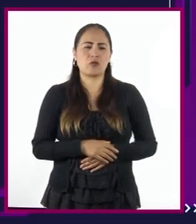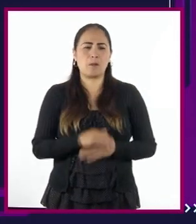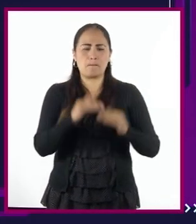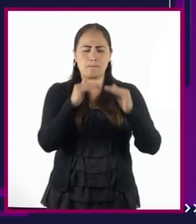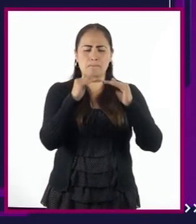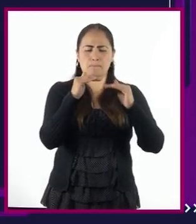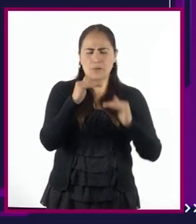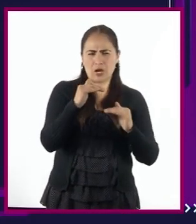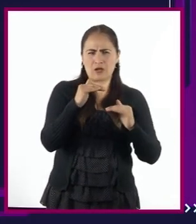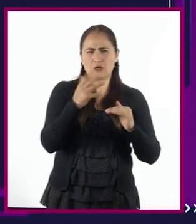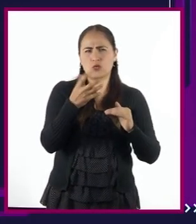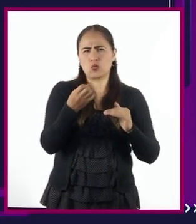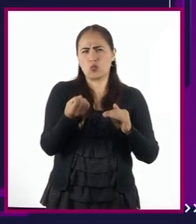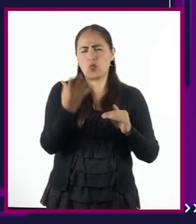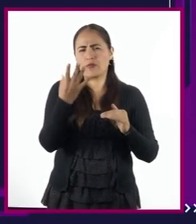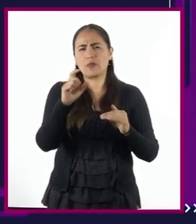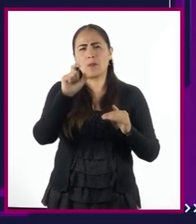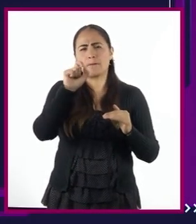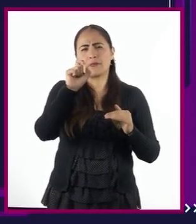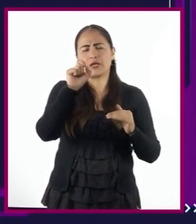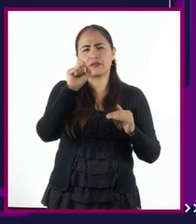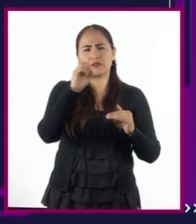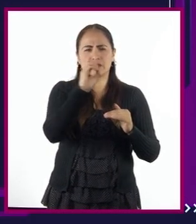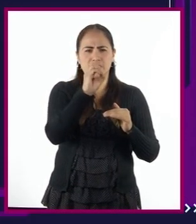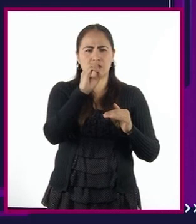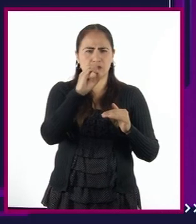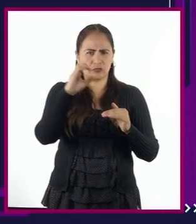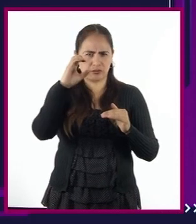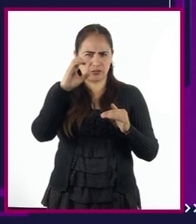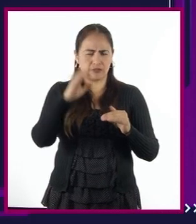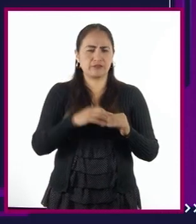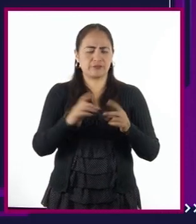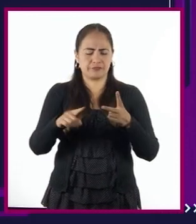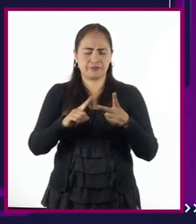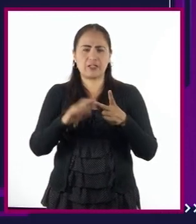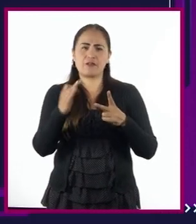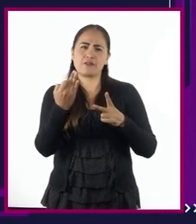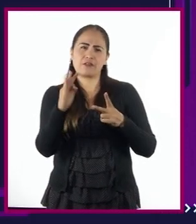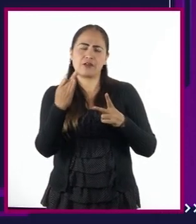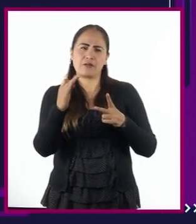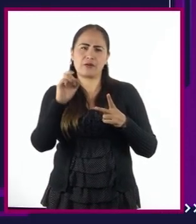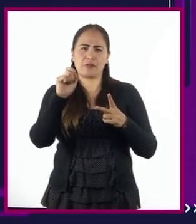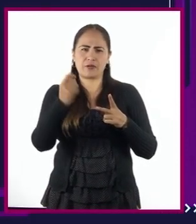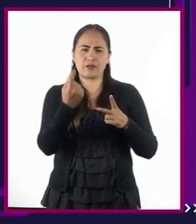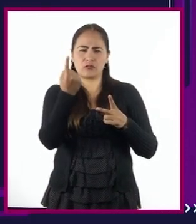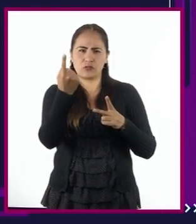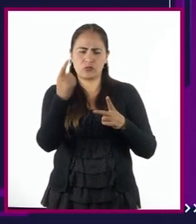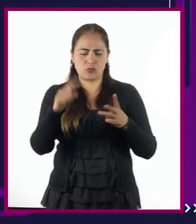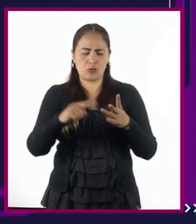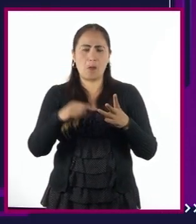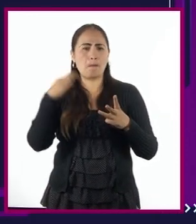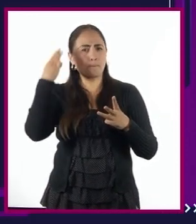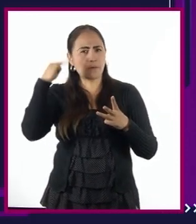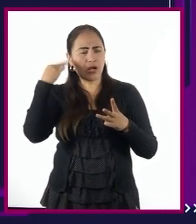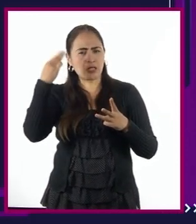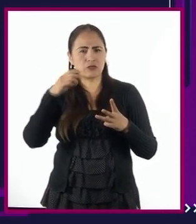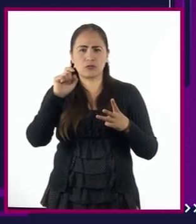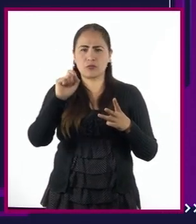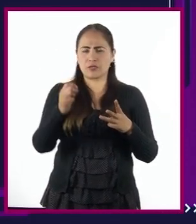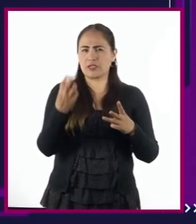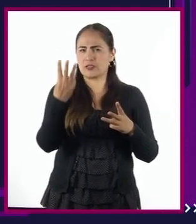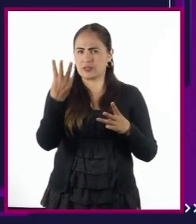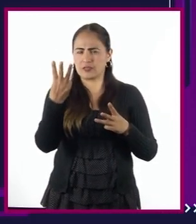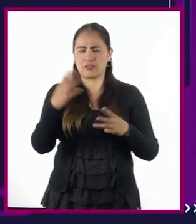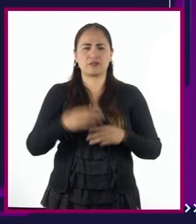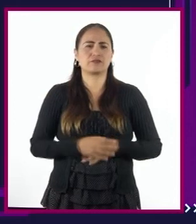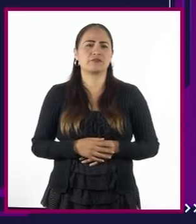mínima promedio de 20 grados Celsius, en febrero de 21 grados y en marzo de 23